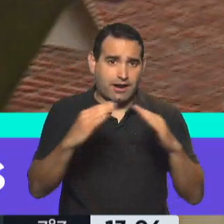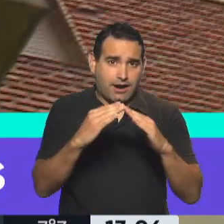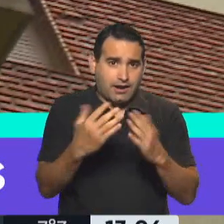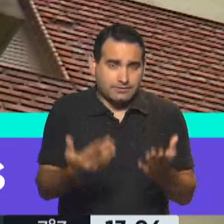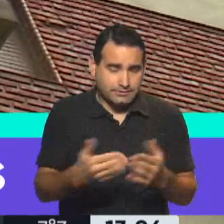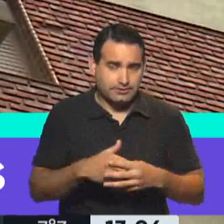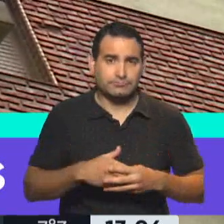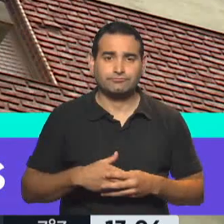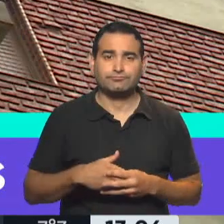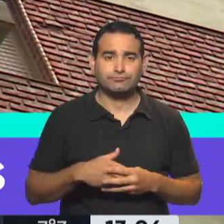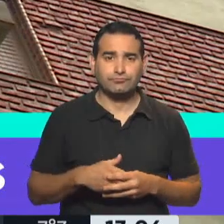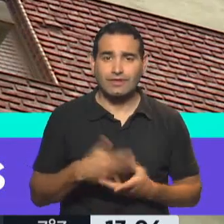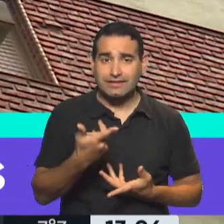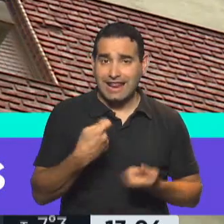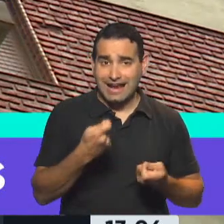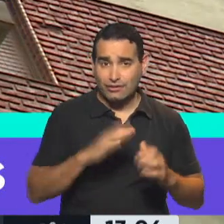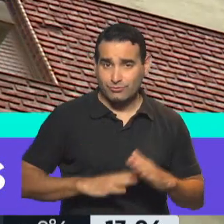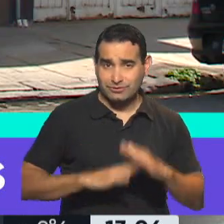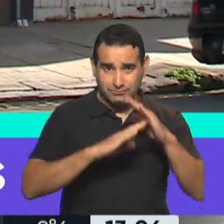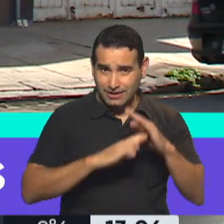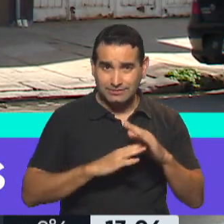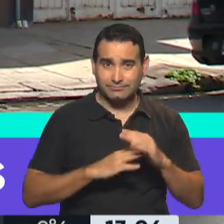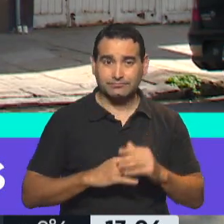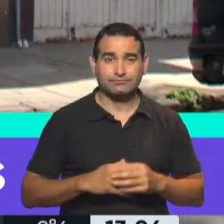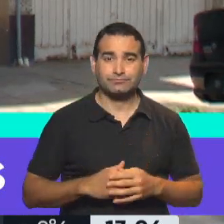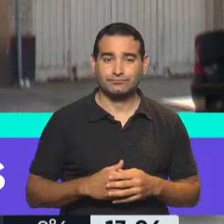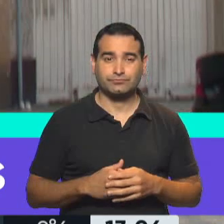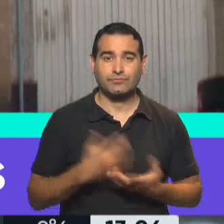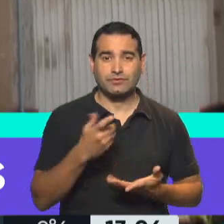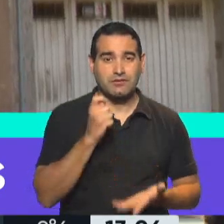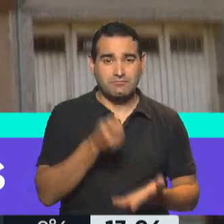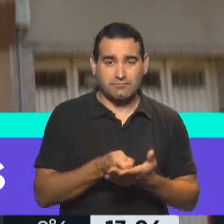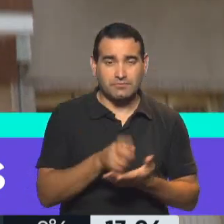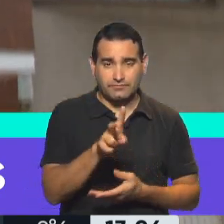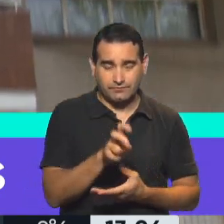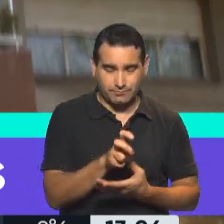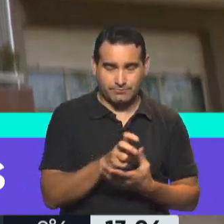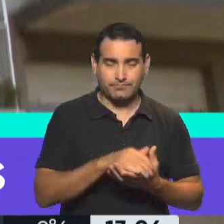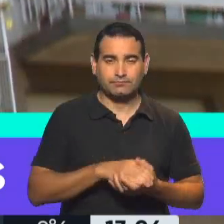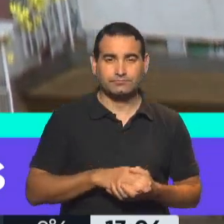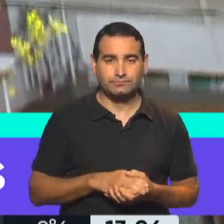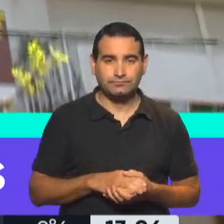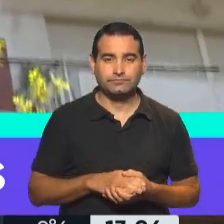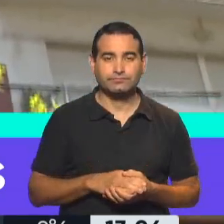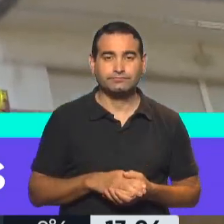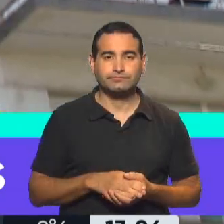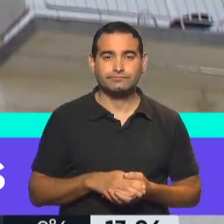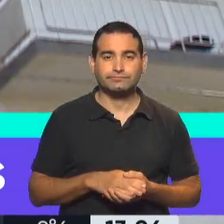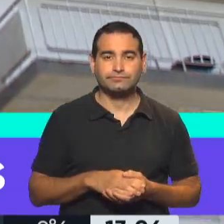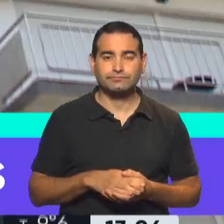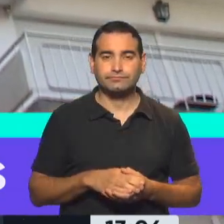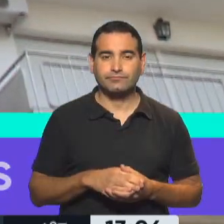bueno qué hace el gasto principal en esos primeros cinco días con el pago del alquiler irremediable de que se va a tener que ir